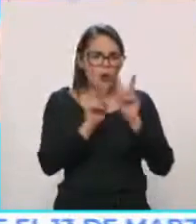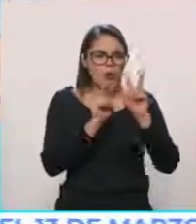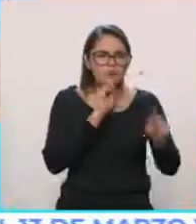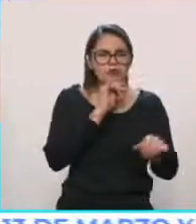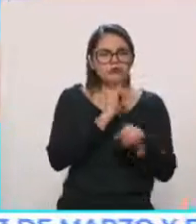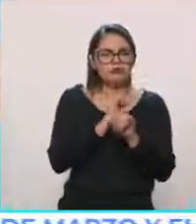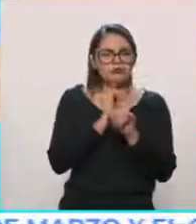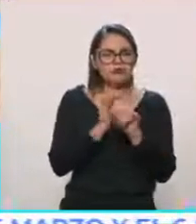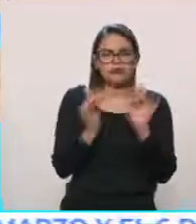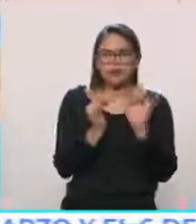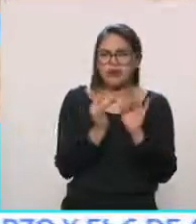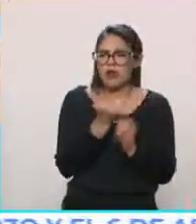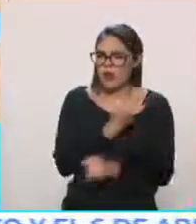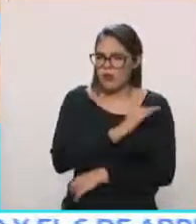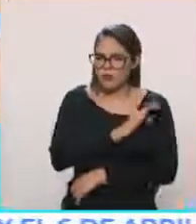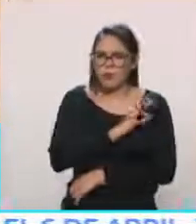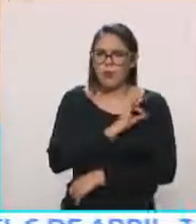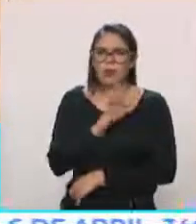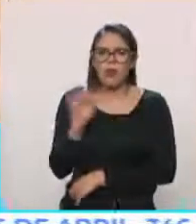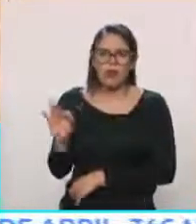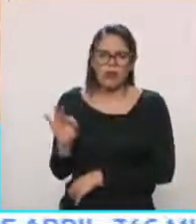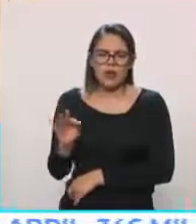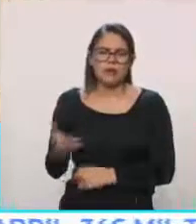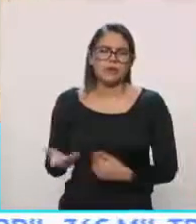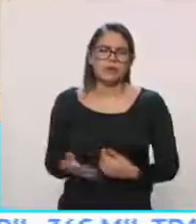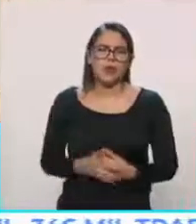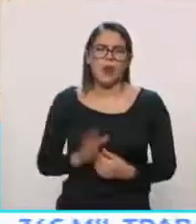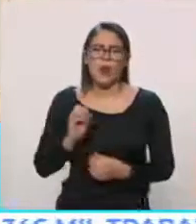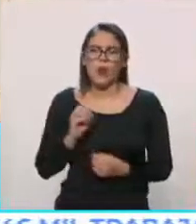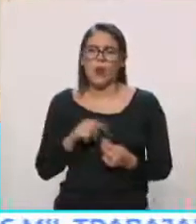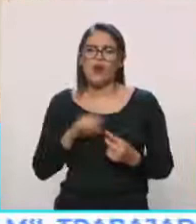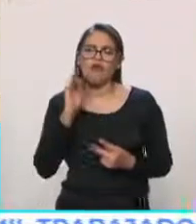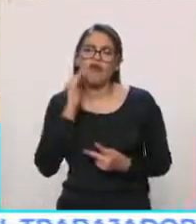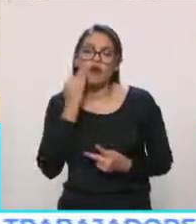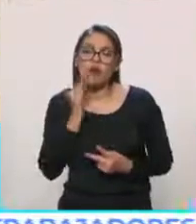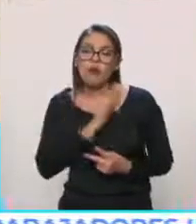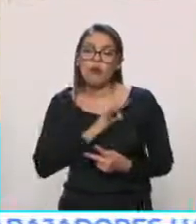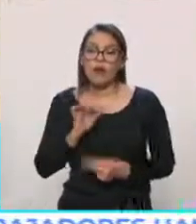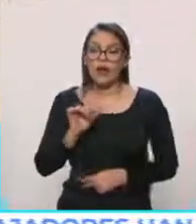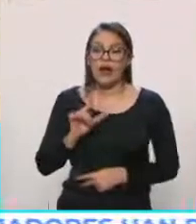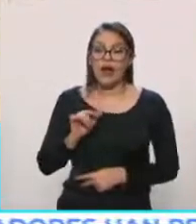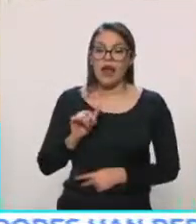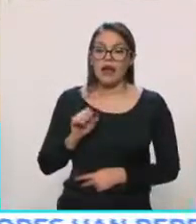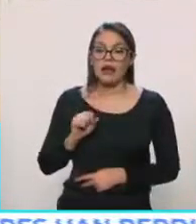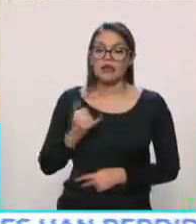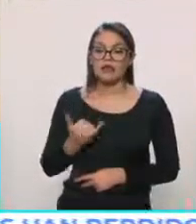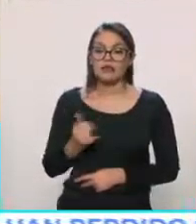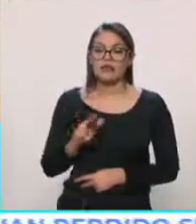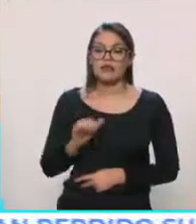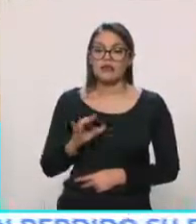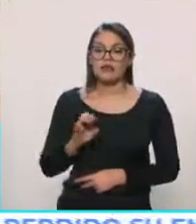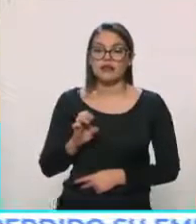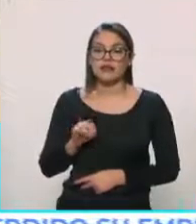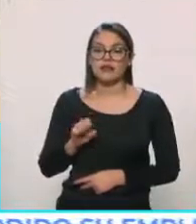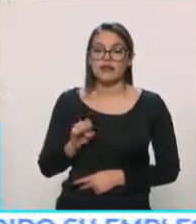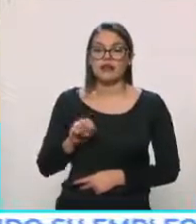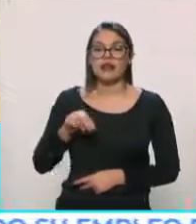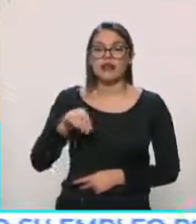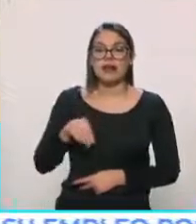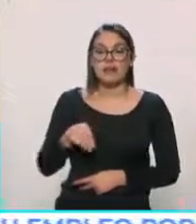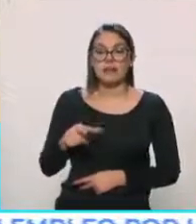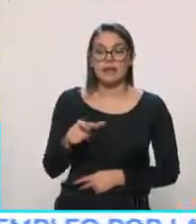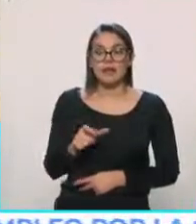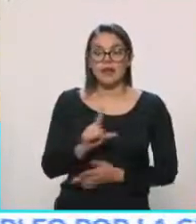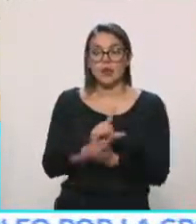redes sociales de Alas y Raíces. En el Facebook estamos como Alas y Raíces MX, en Twitter, en